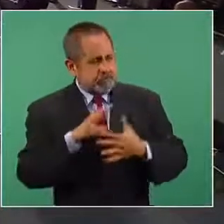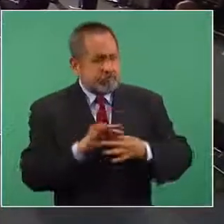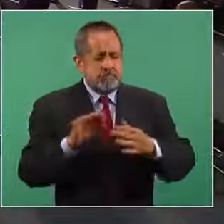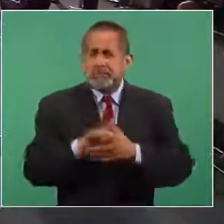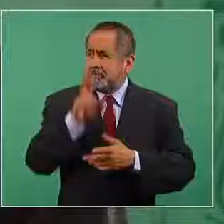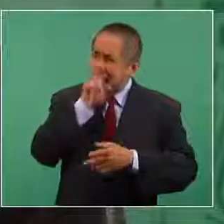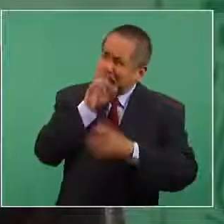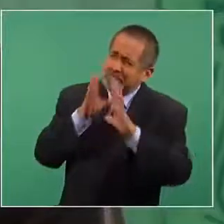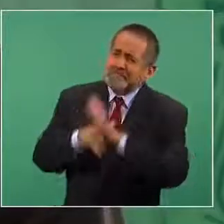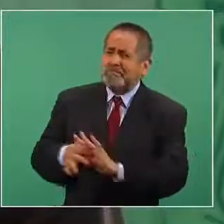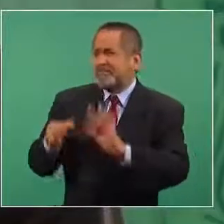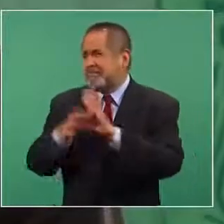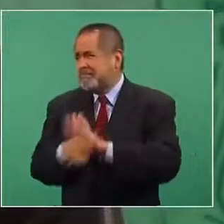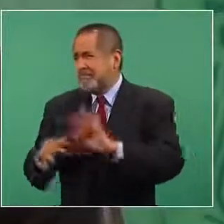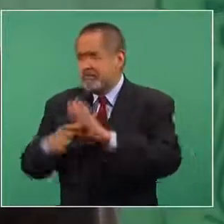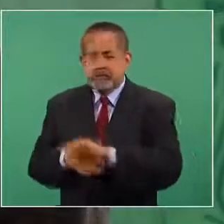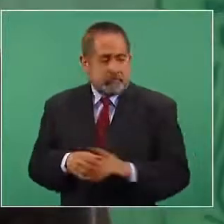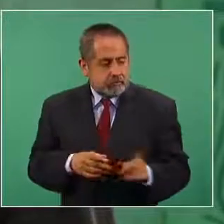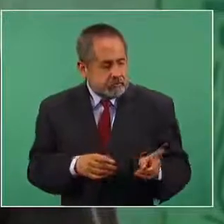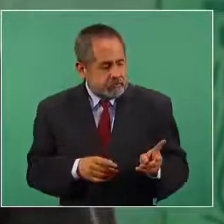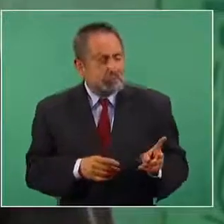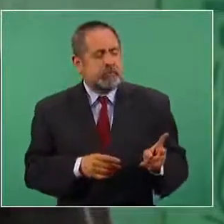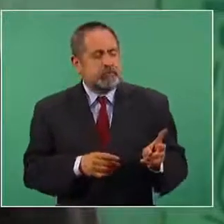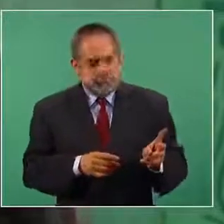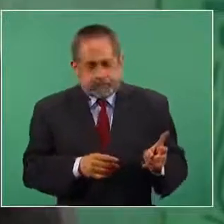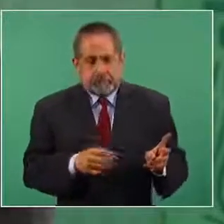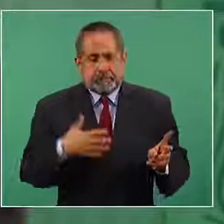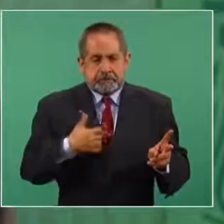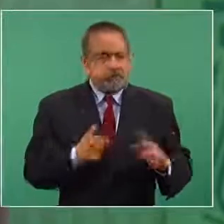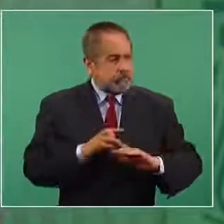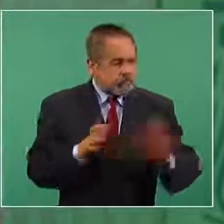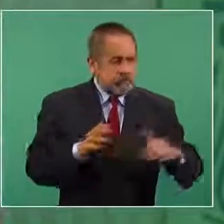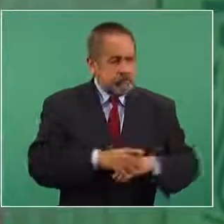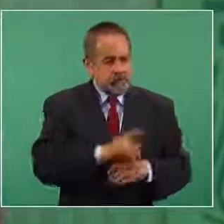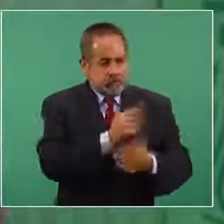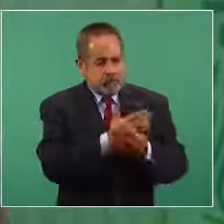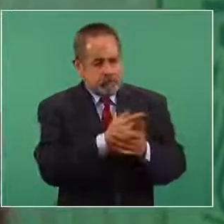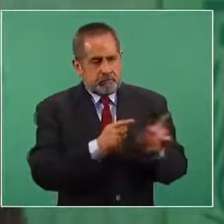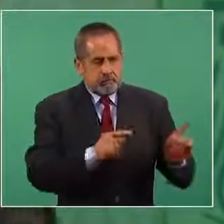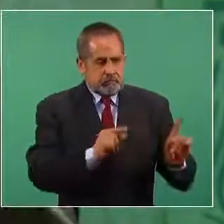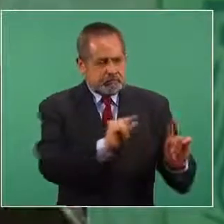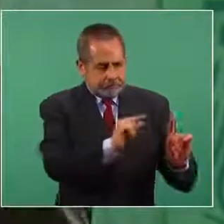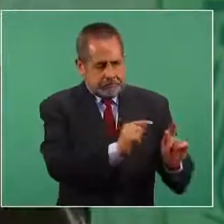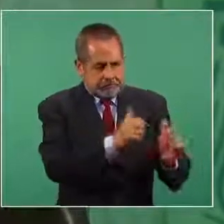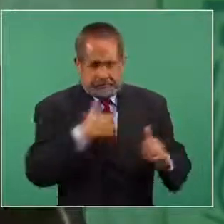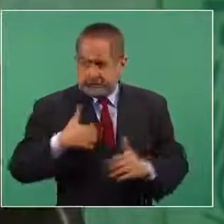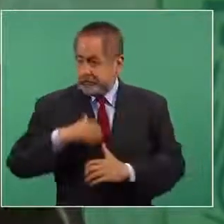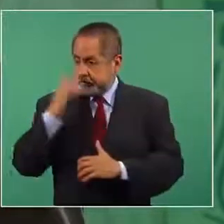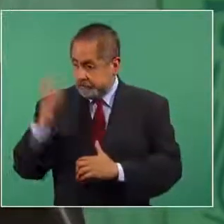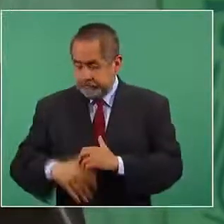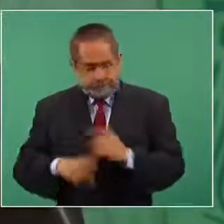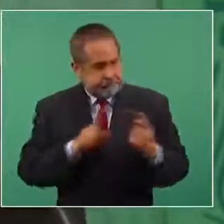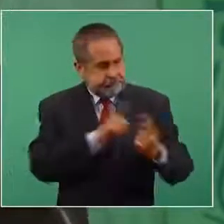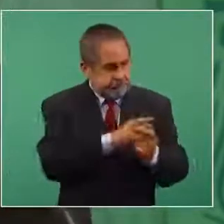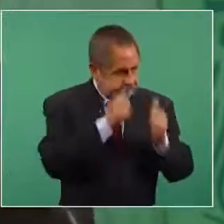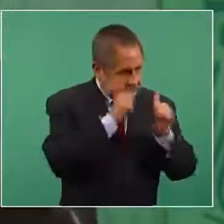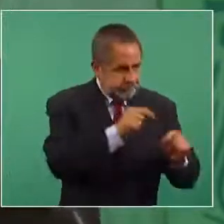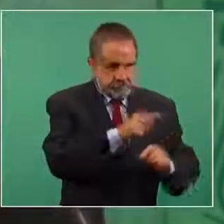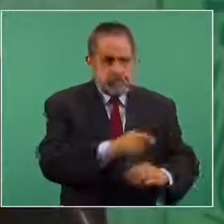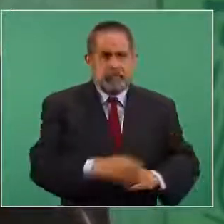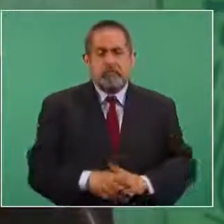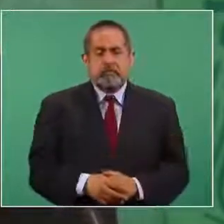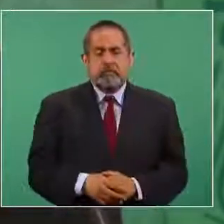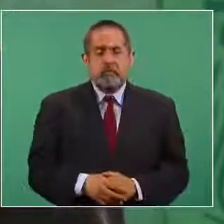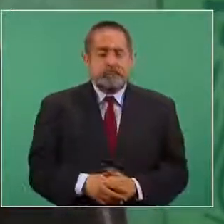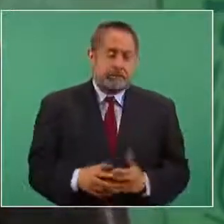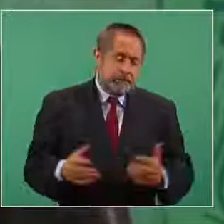desesperada lo que quería y le dije, bueno, espérame y ahorita te atendemos.